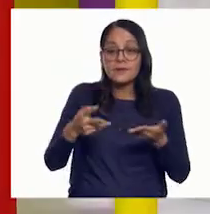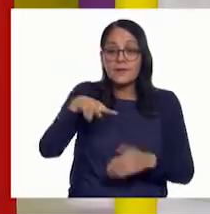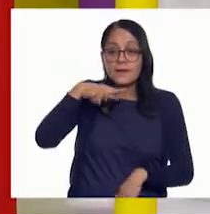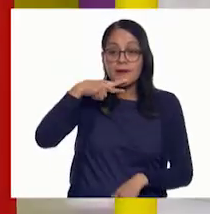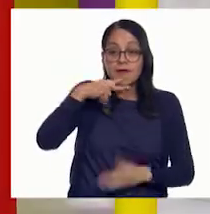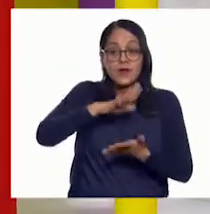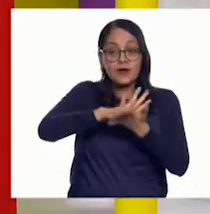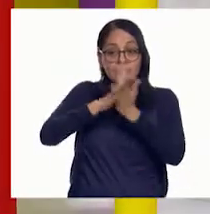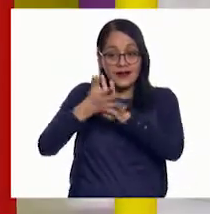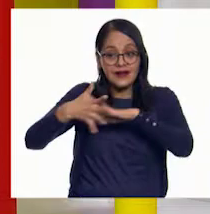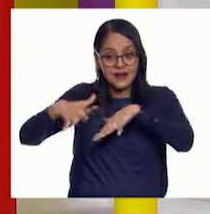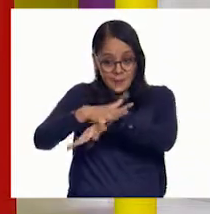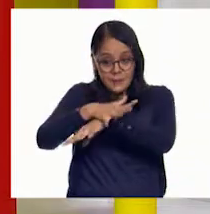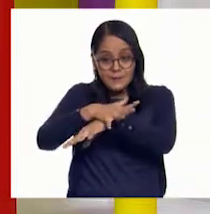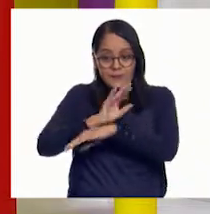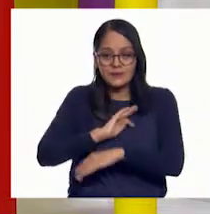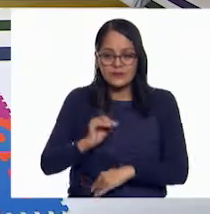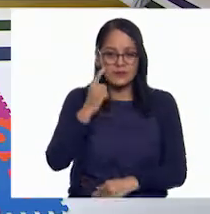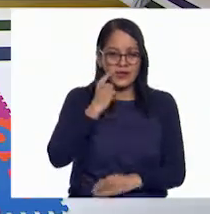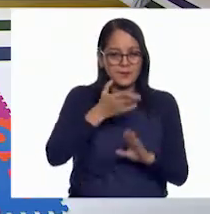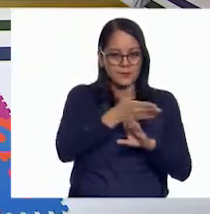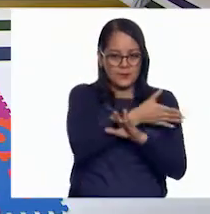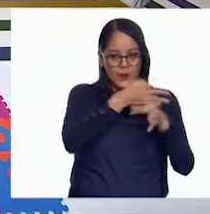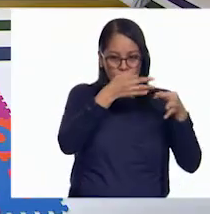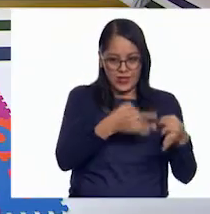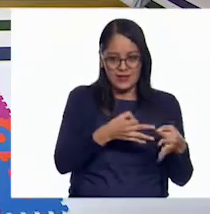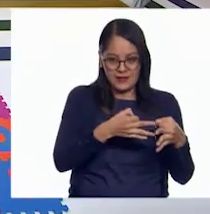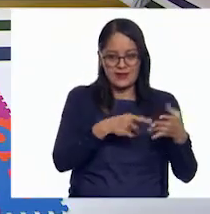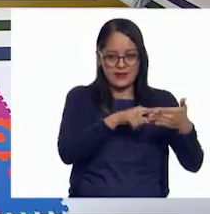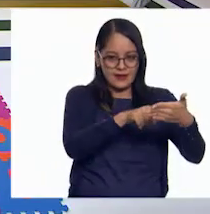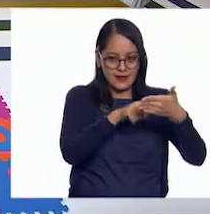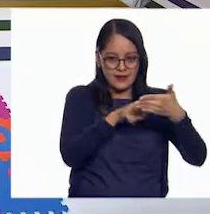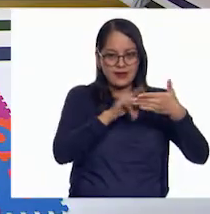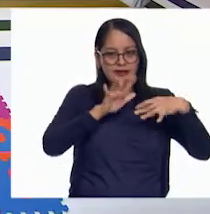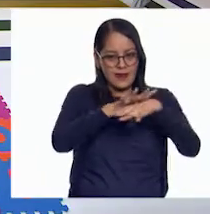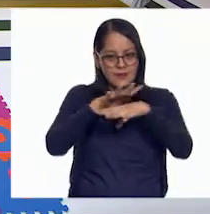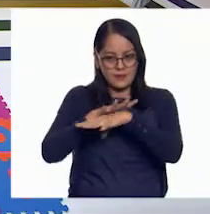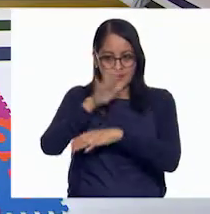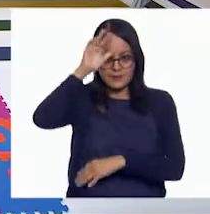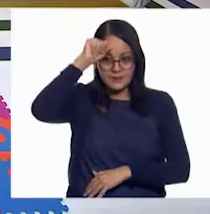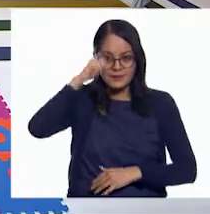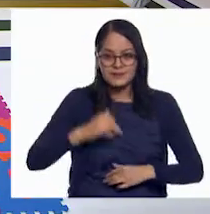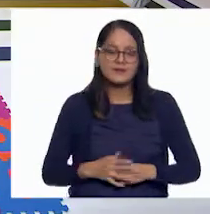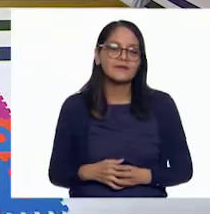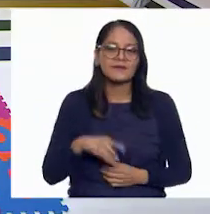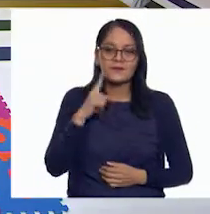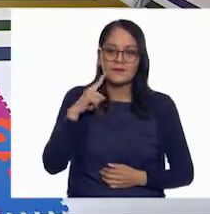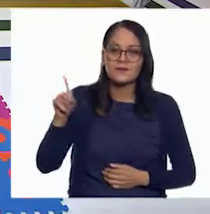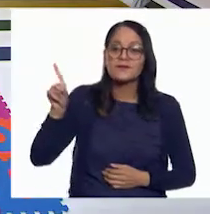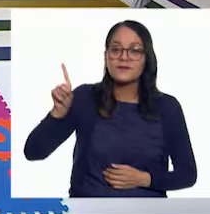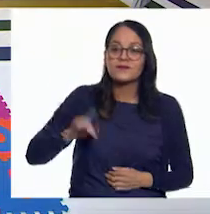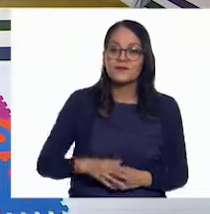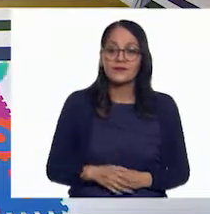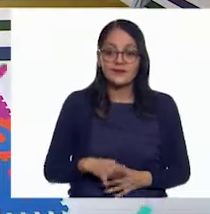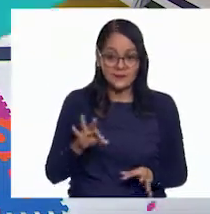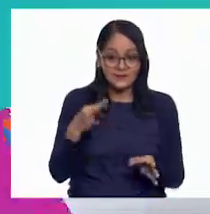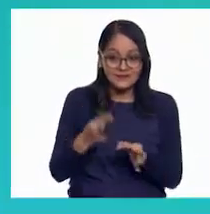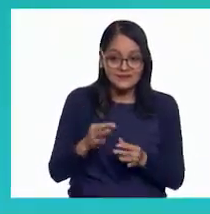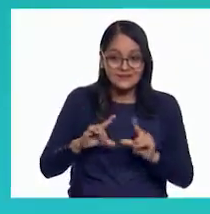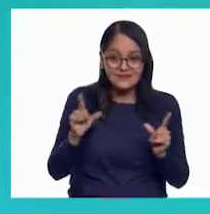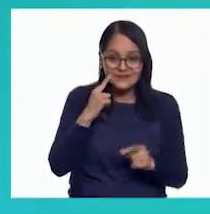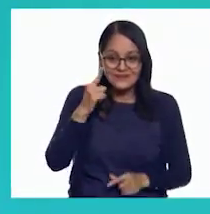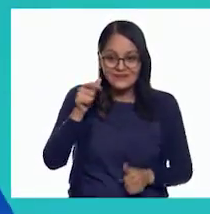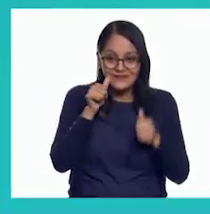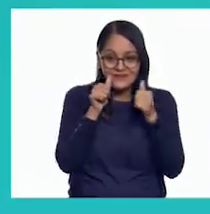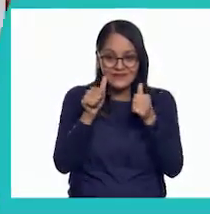¿Sí? A ver. Mira, vemos la versión original y le vamos cambiando. A ver, ¿va? Bueno, sí. A ver, ven. Híjole, ¿lista para escribir? Prestar atención.